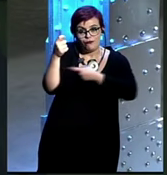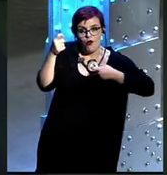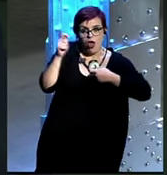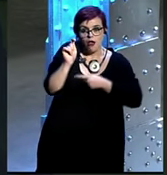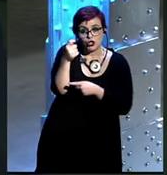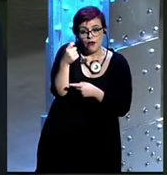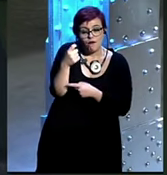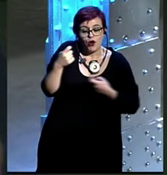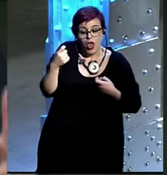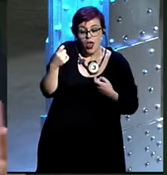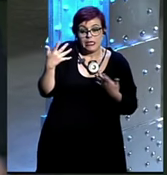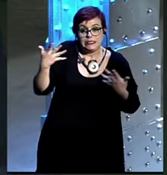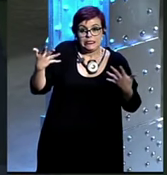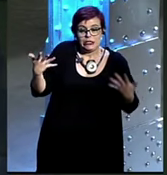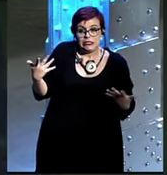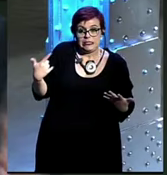historias.